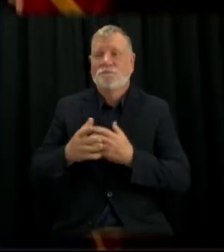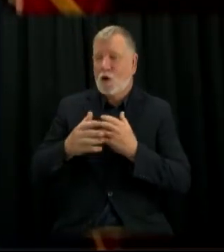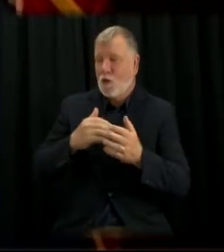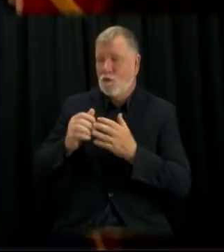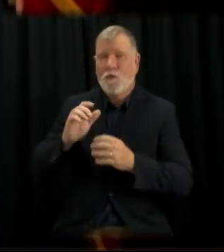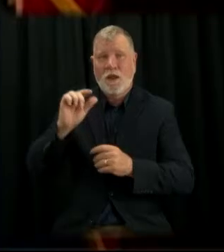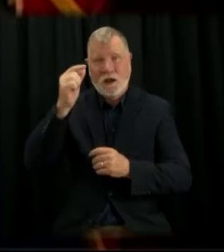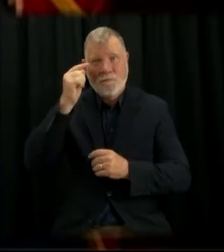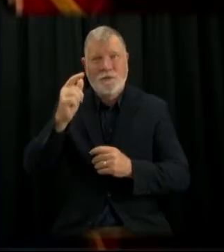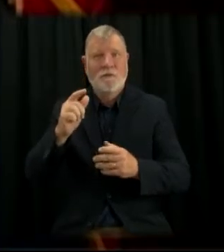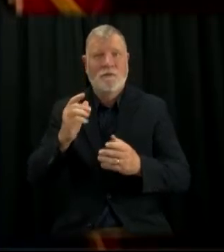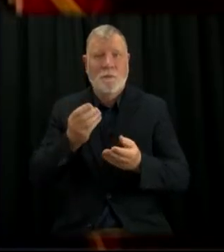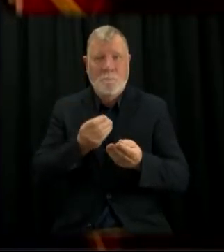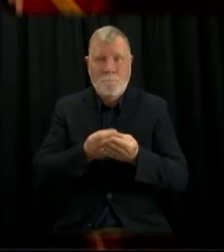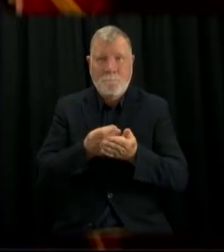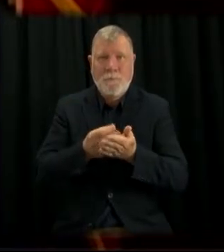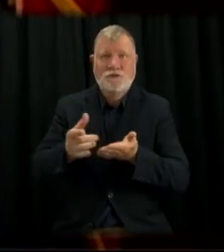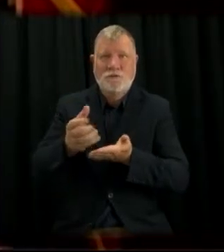aunque